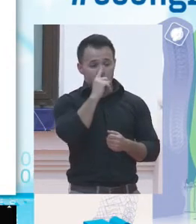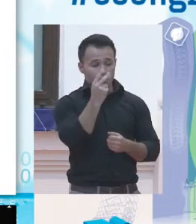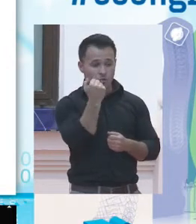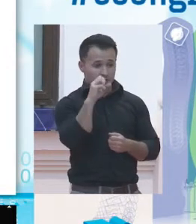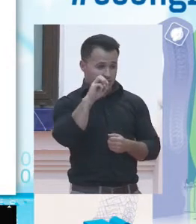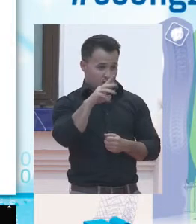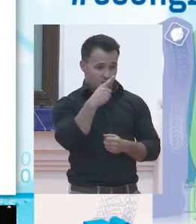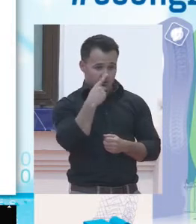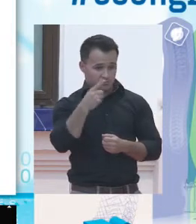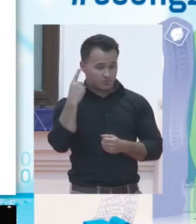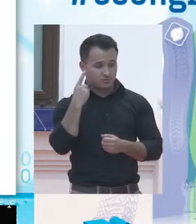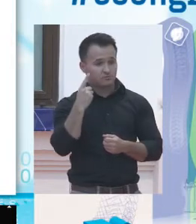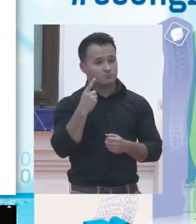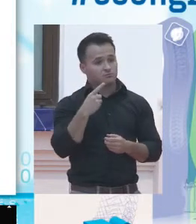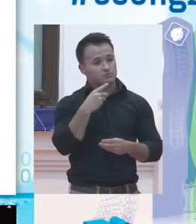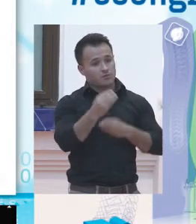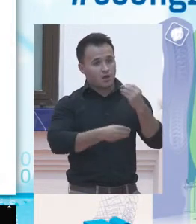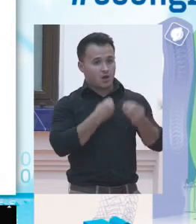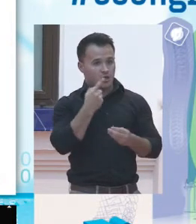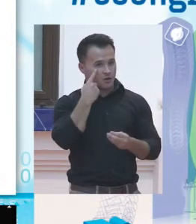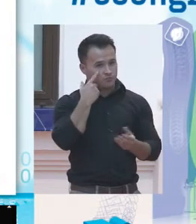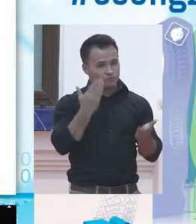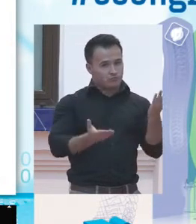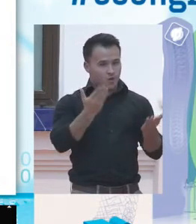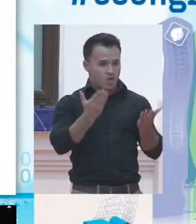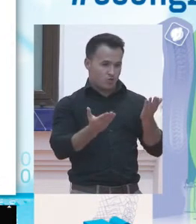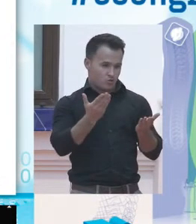año pasado, después de hacer una reevaluación de la situación,